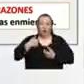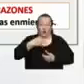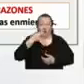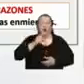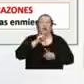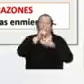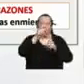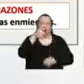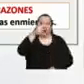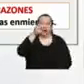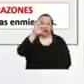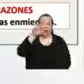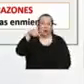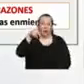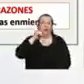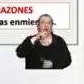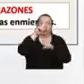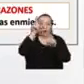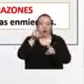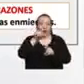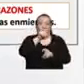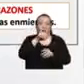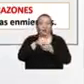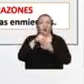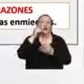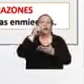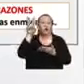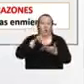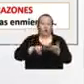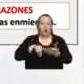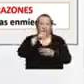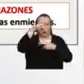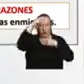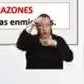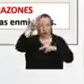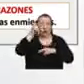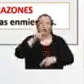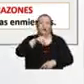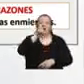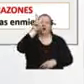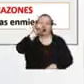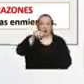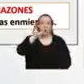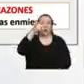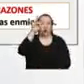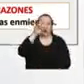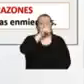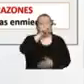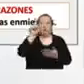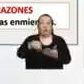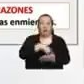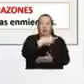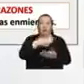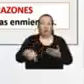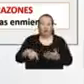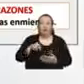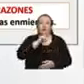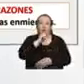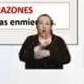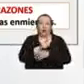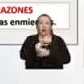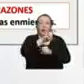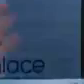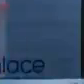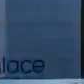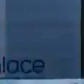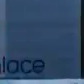facto a la fe en que es un servicio de verificación de noticias derogaron el 2018 en la reforma que dejaba absolutamente claro que la